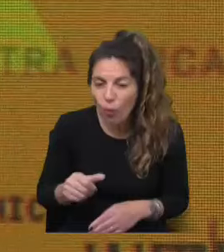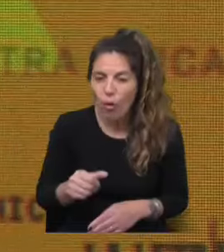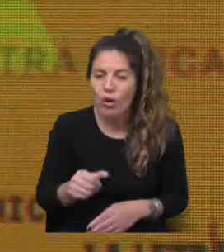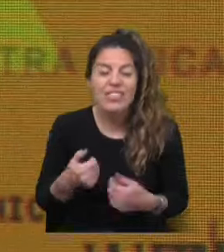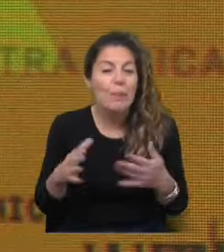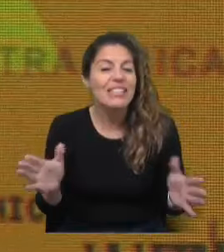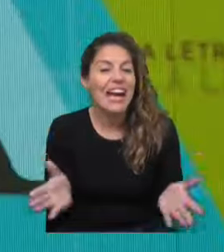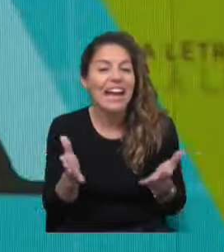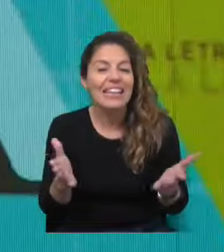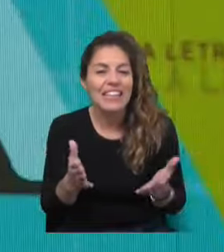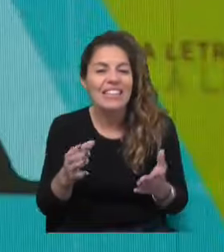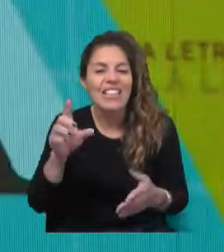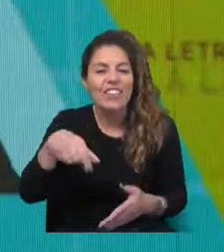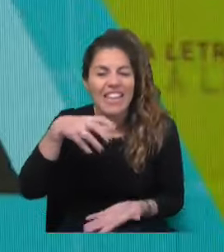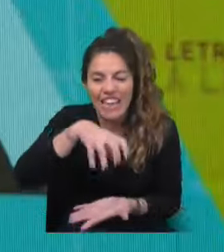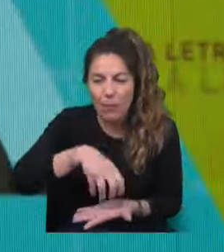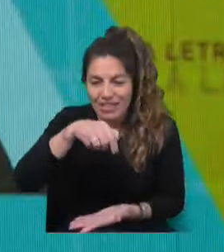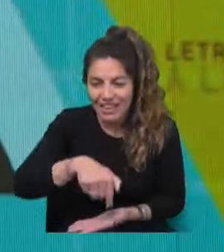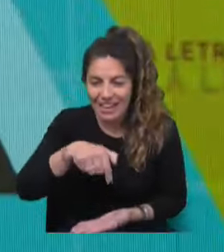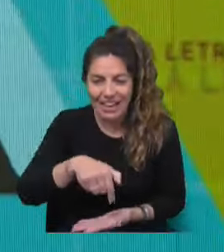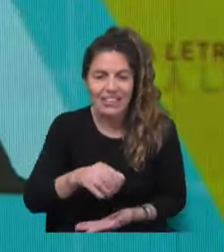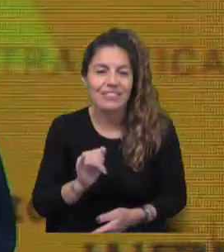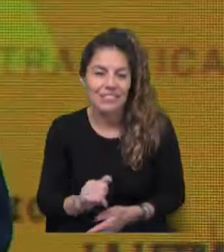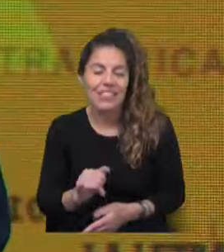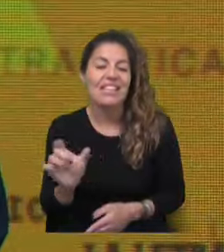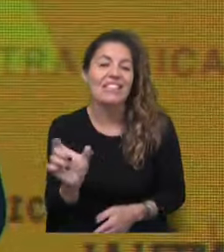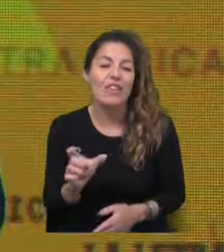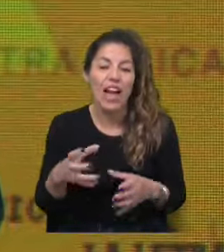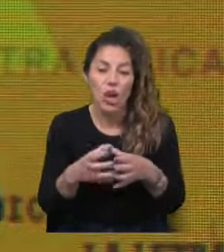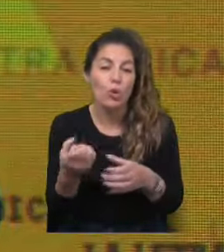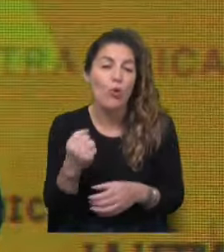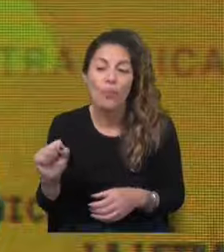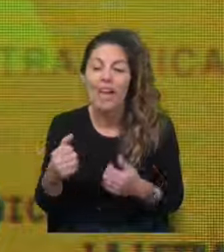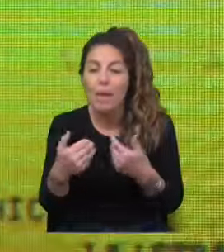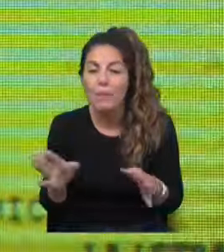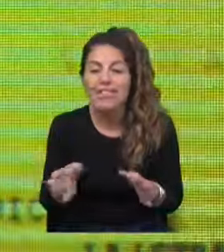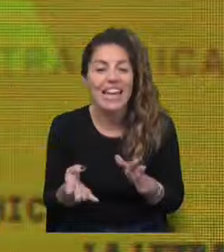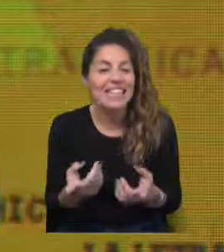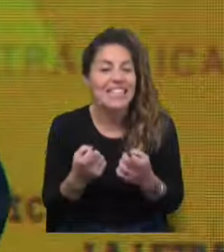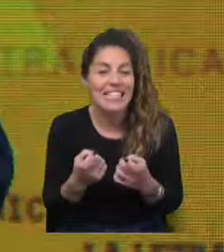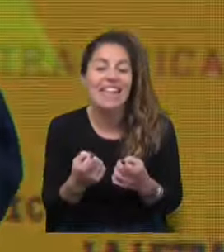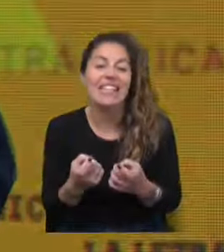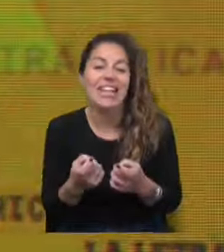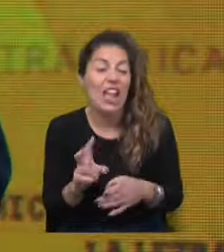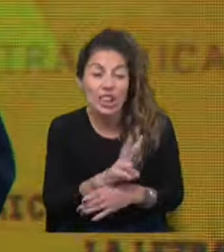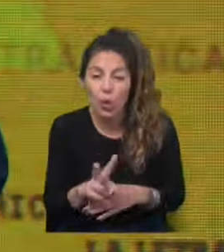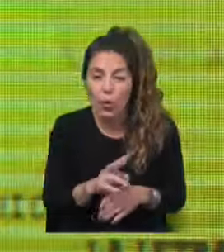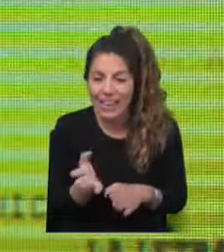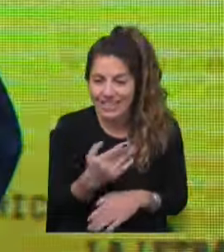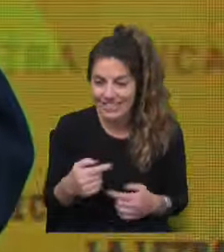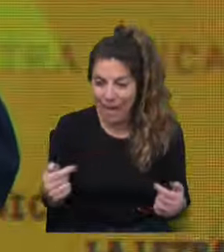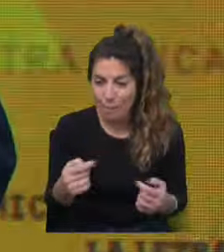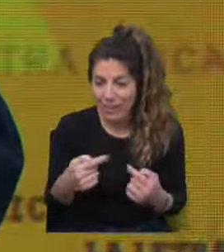empieza a generar se todo. Se viene a instalar más acá, digamos, claro, de alguna manera. Significa que los grupos criminales empiezan a tener necesidades de cuidar más